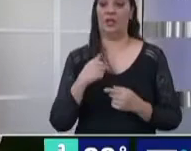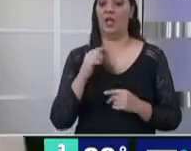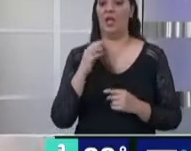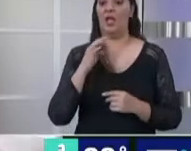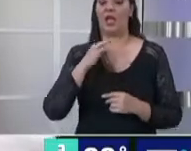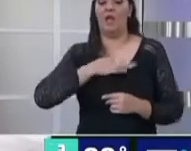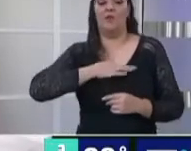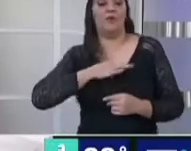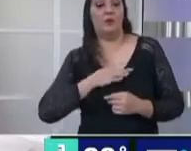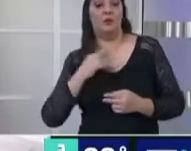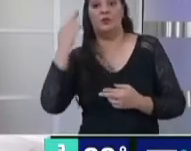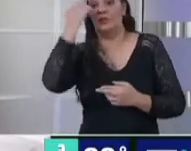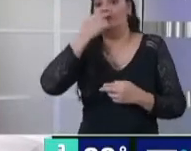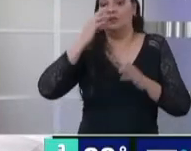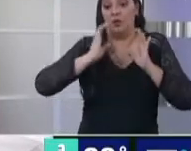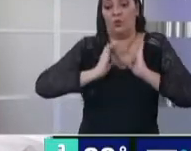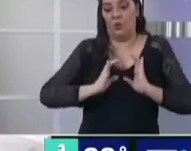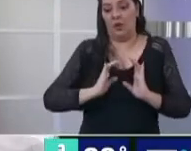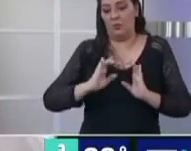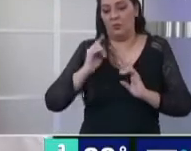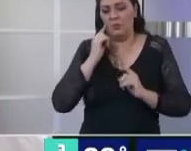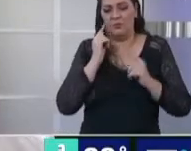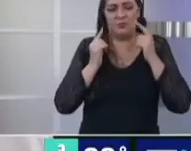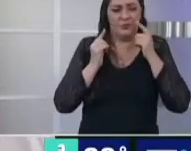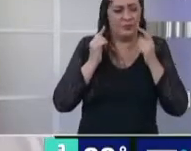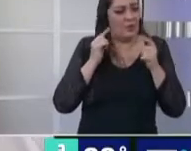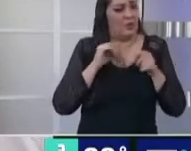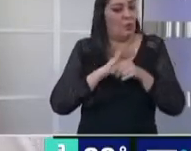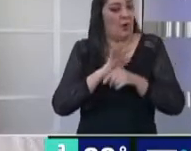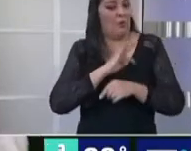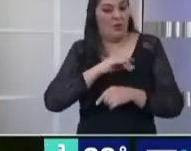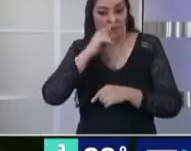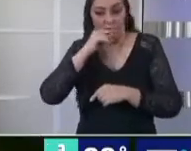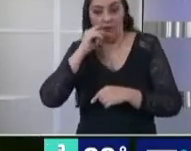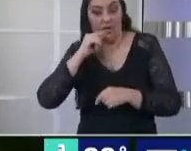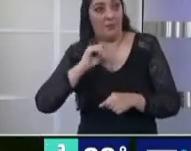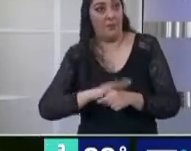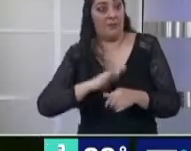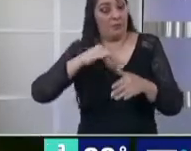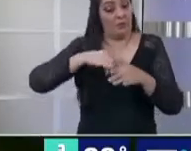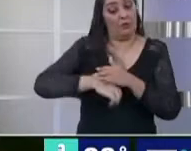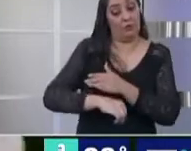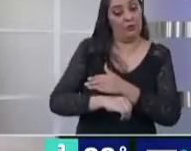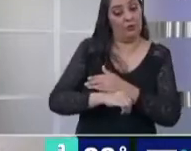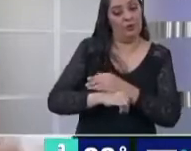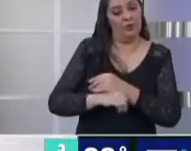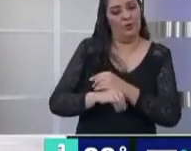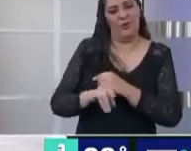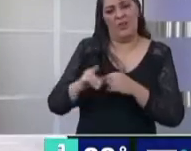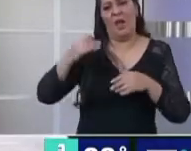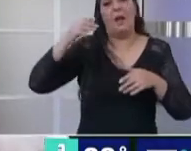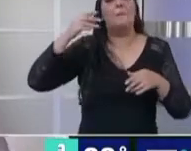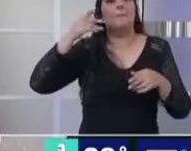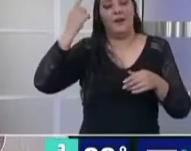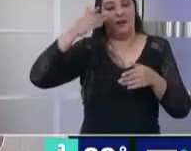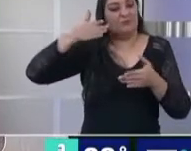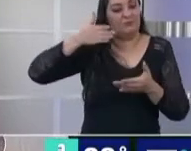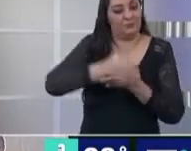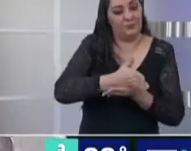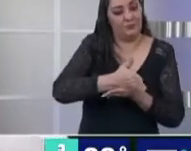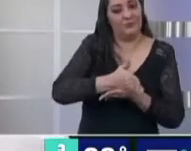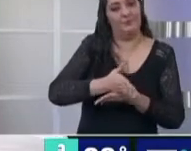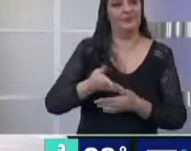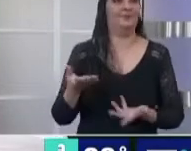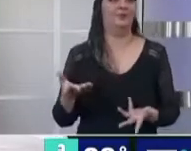dice, tiene hipertensión. Ok, es un paciente que me gusta porque con poco actuar acabo con su vida. Así es este